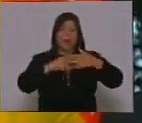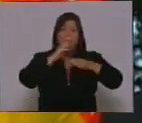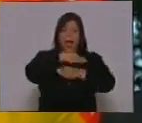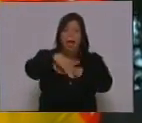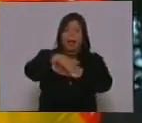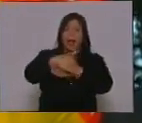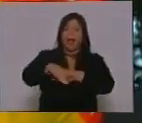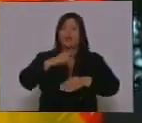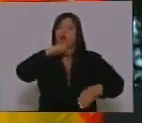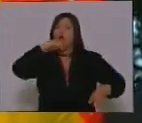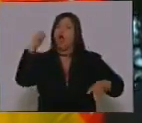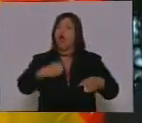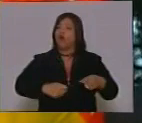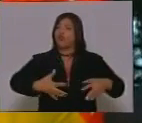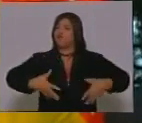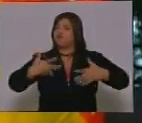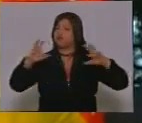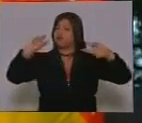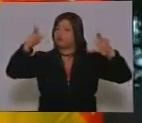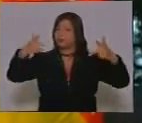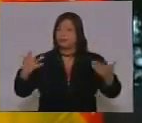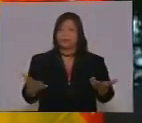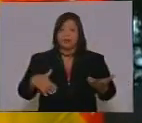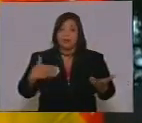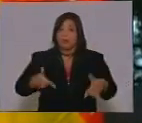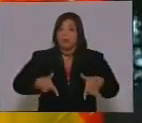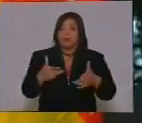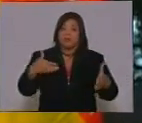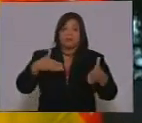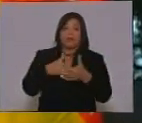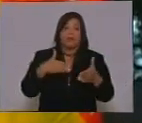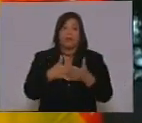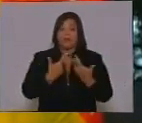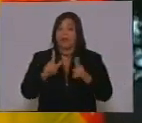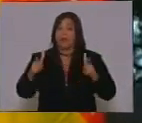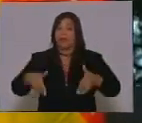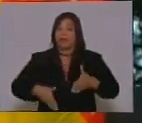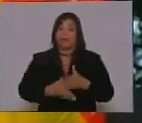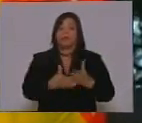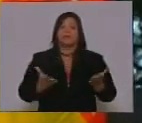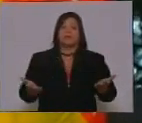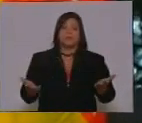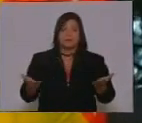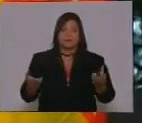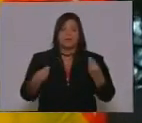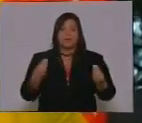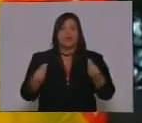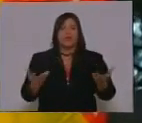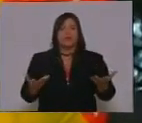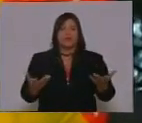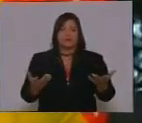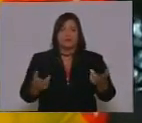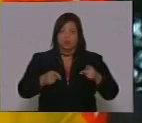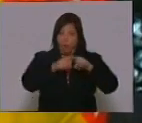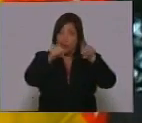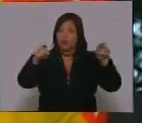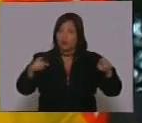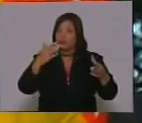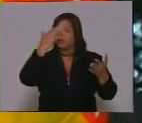lleno de odio y de irracionalidad, no permite la libertad de transitar? Son ustedes